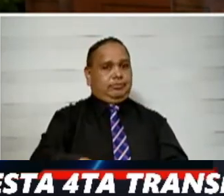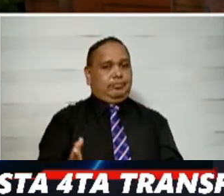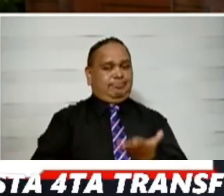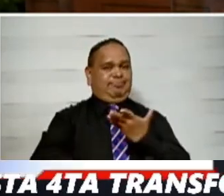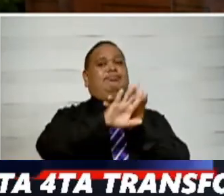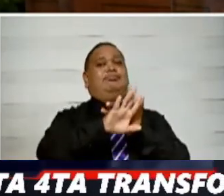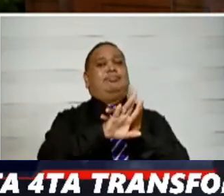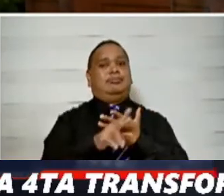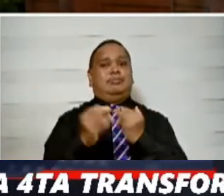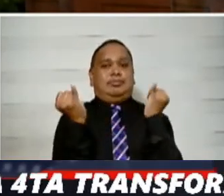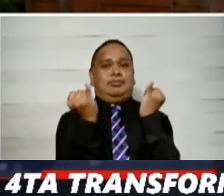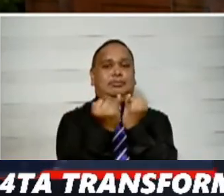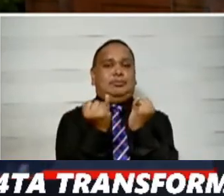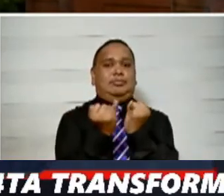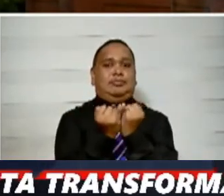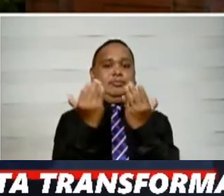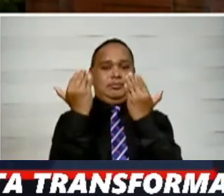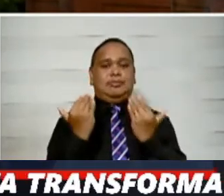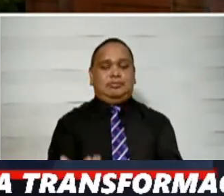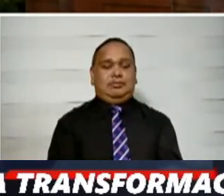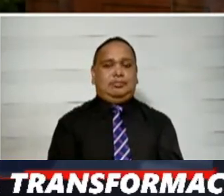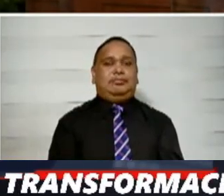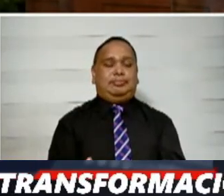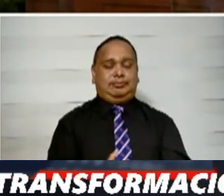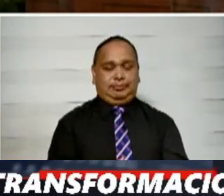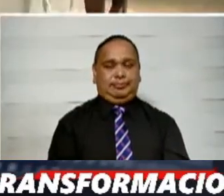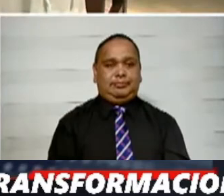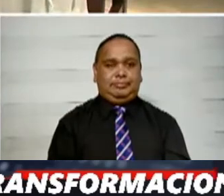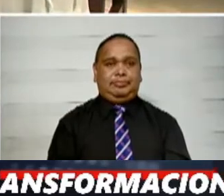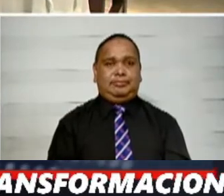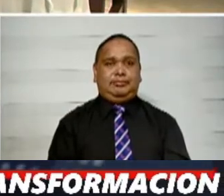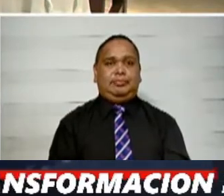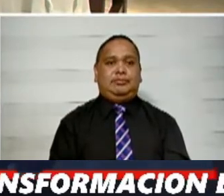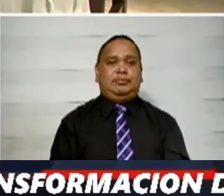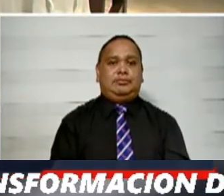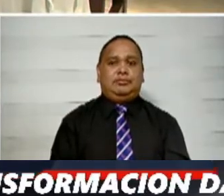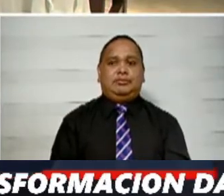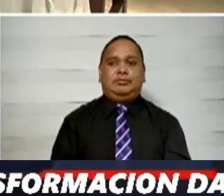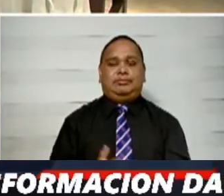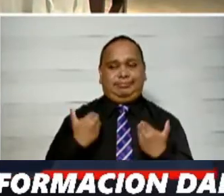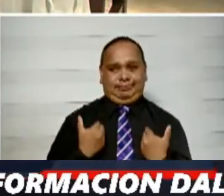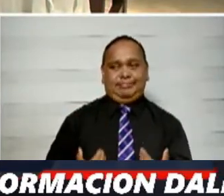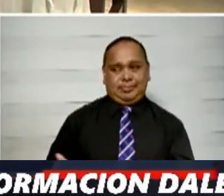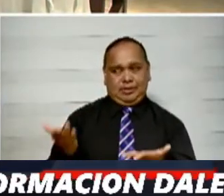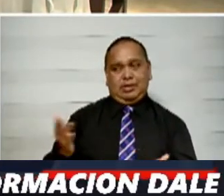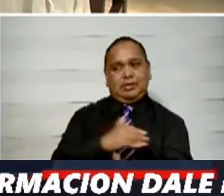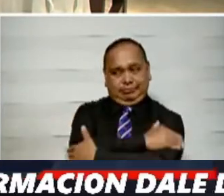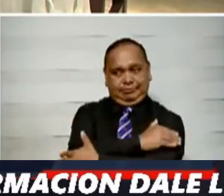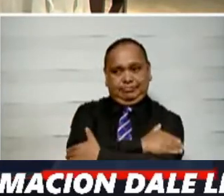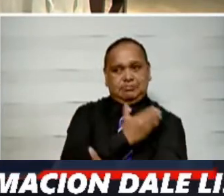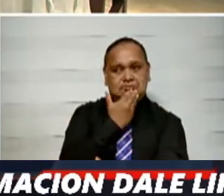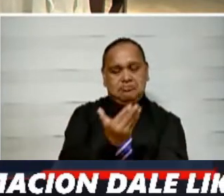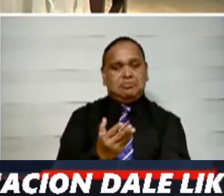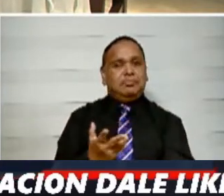y trabajar de acuerdo con lo que son las líneas de nuestro movimiento, ¿no? No, la verdad es que te felicito, Layda, que hayas fundado un canal,